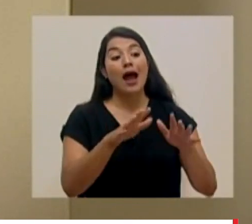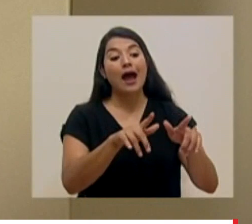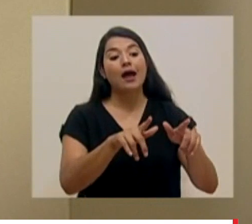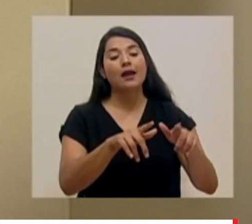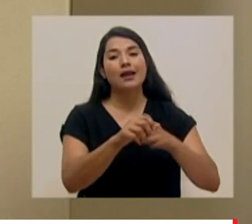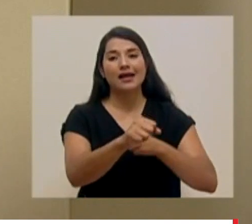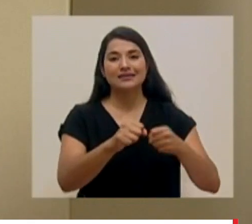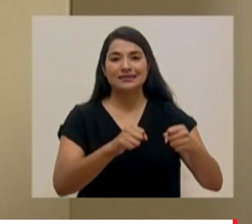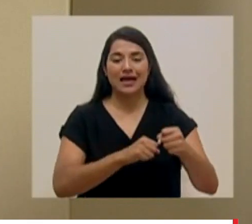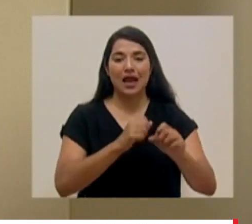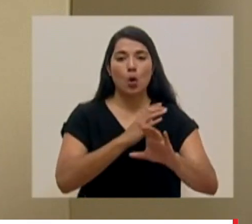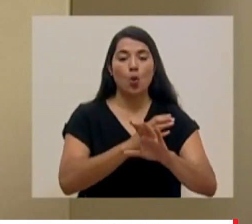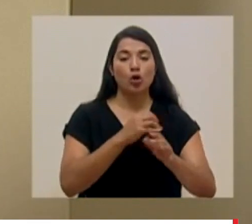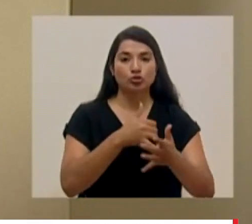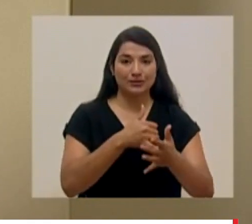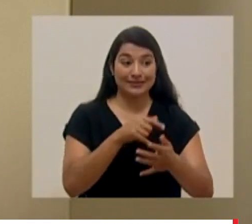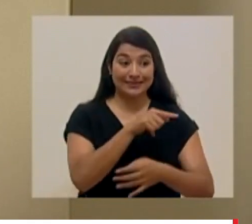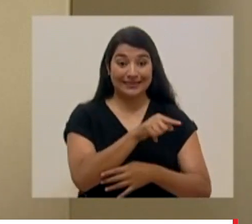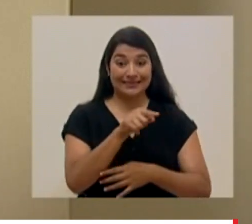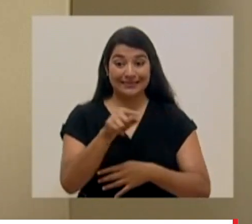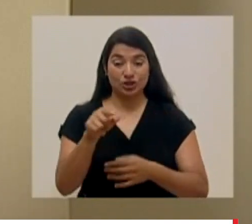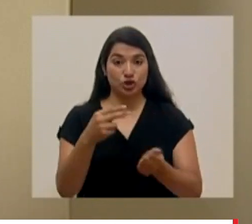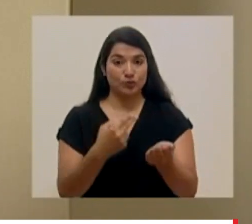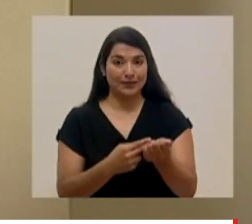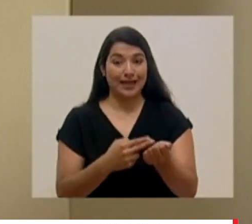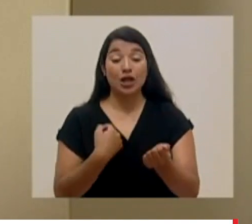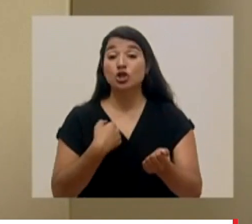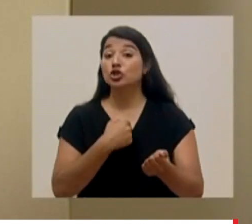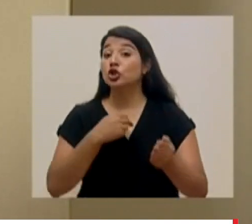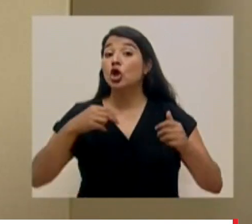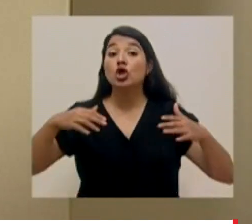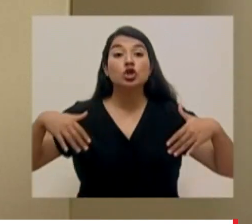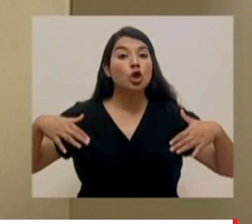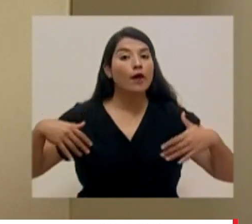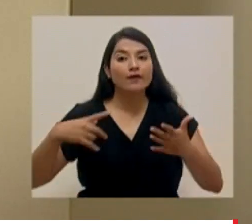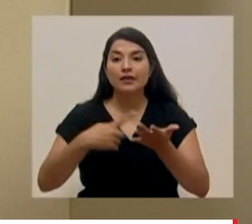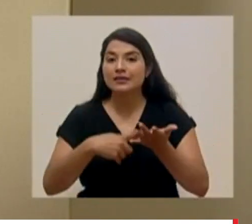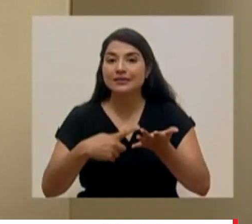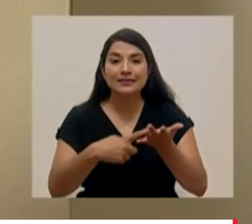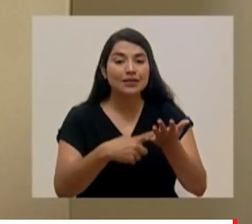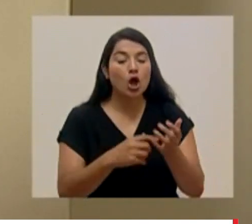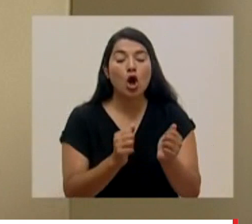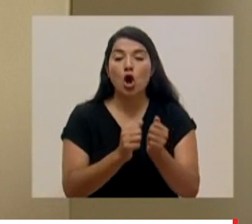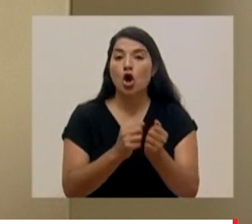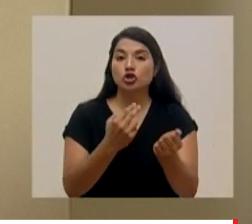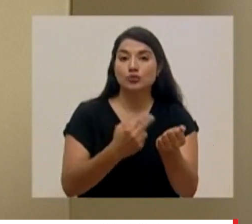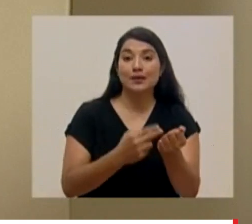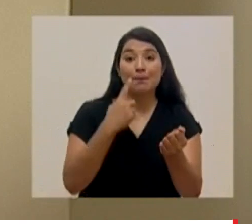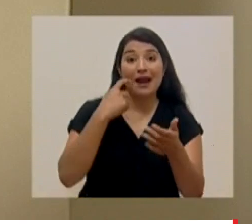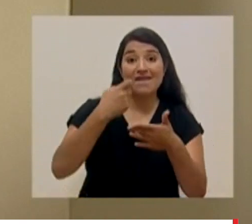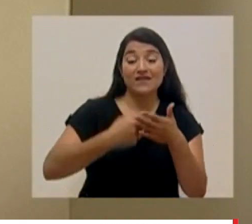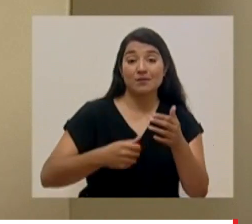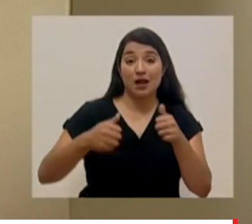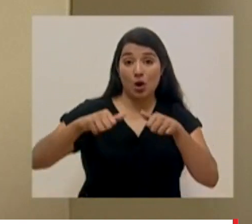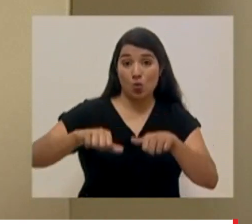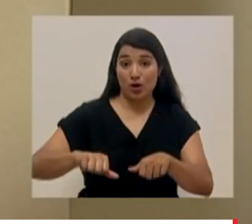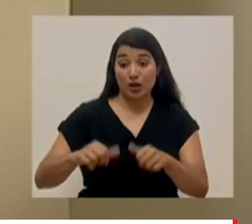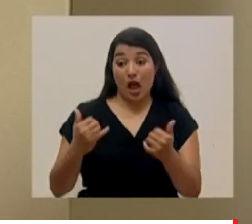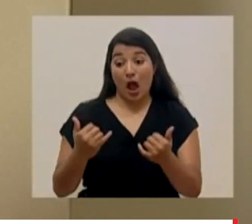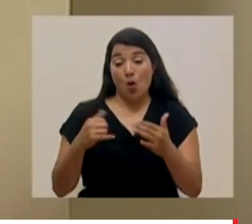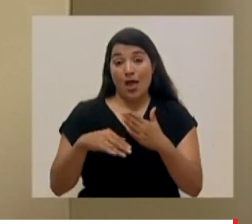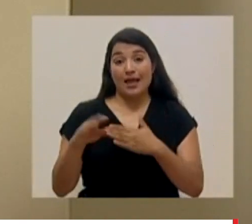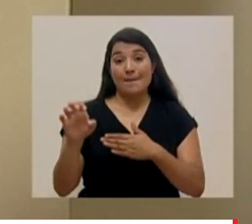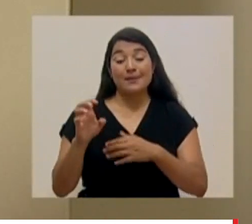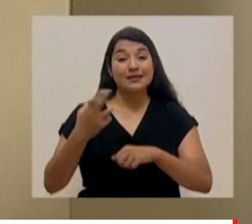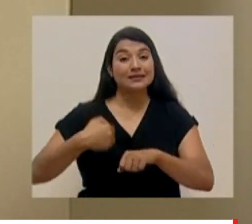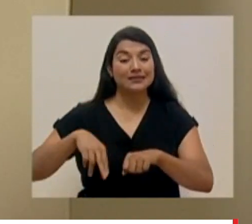esos hospitales. Todavía no ha habido una discusión con los hospitales en términos de firmar un convenio bajo esta sombrilla de emergencia